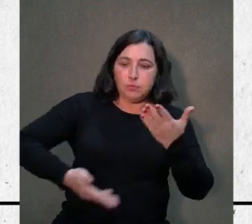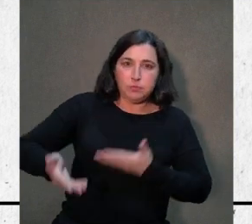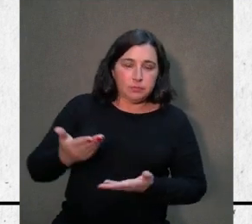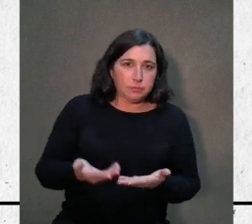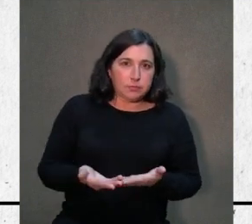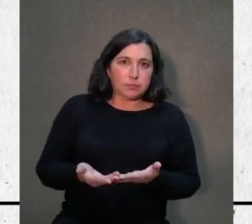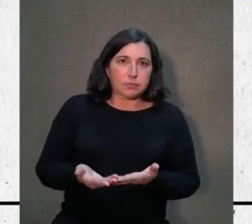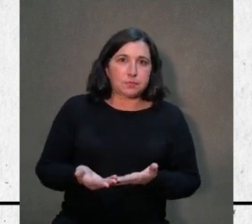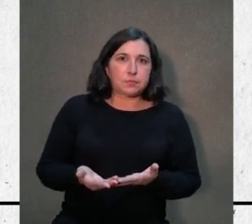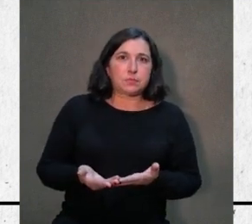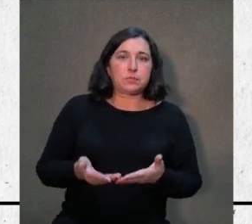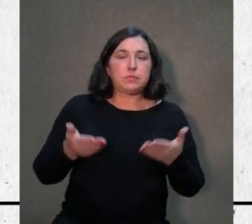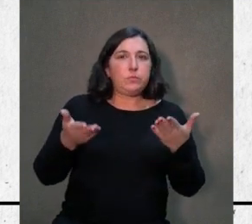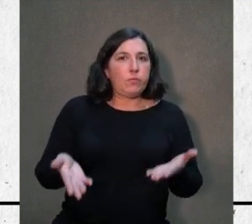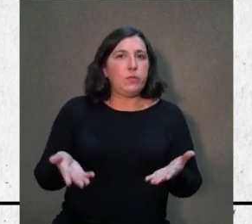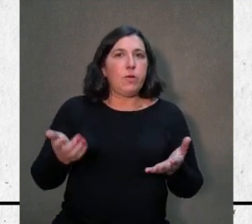acá y que